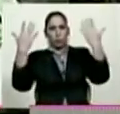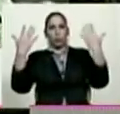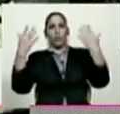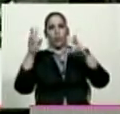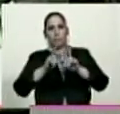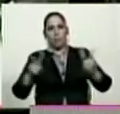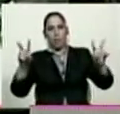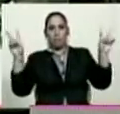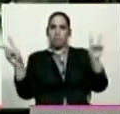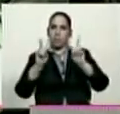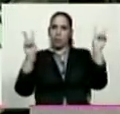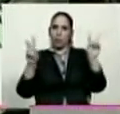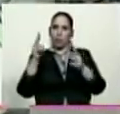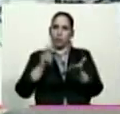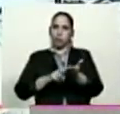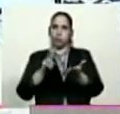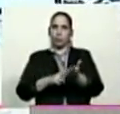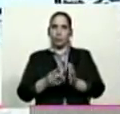victoria verdadera.